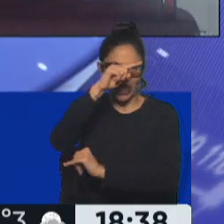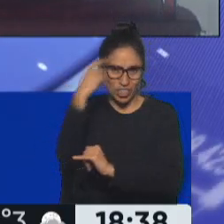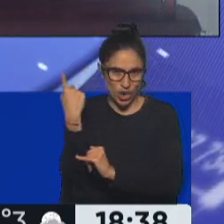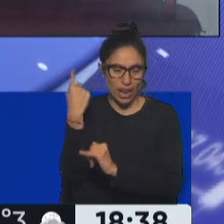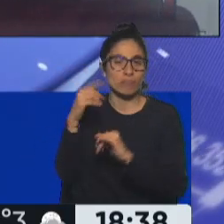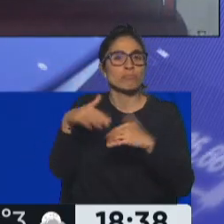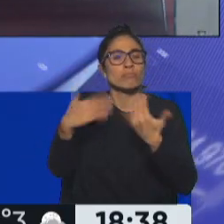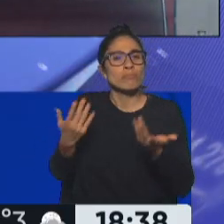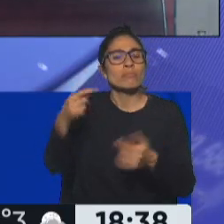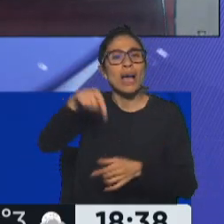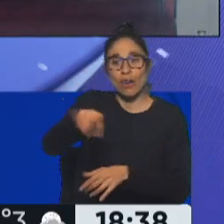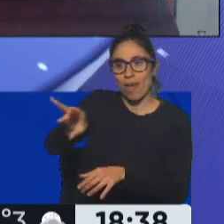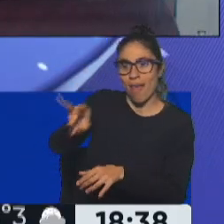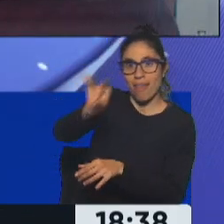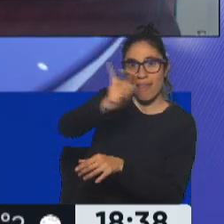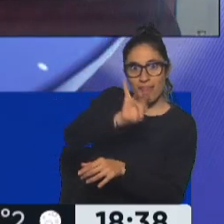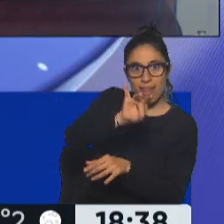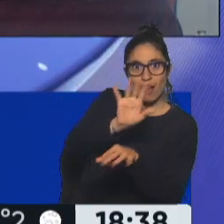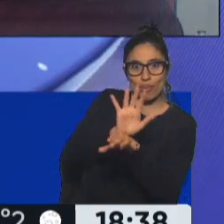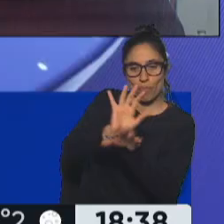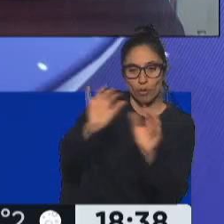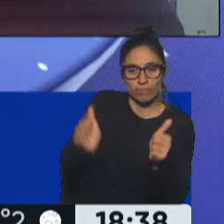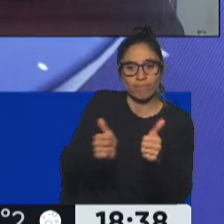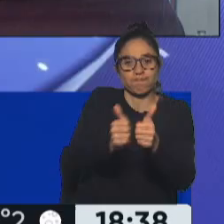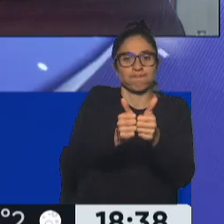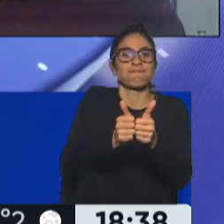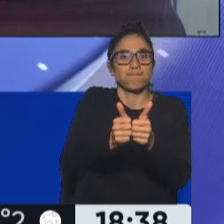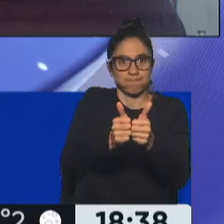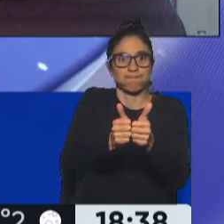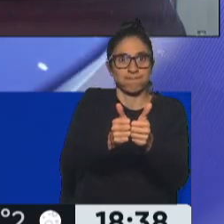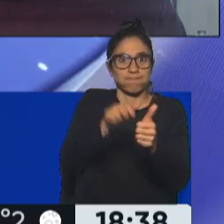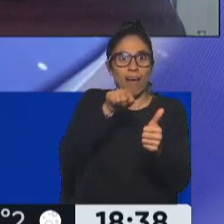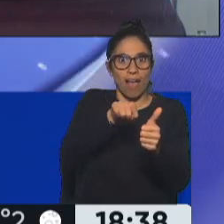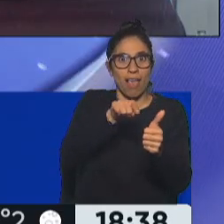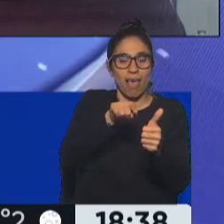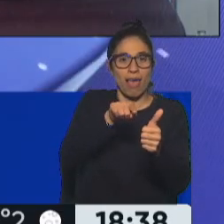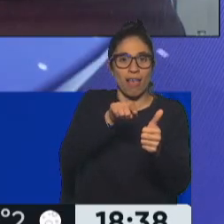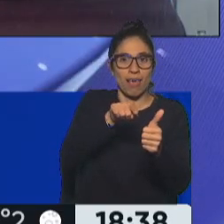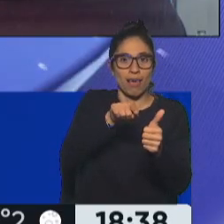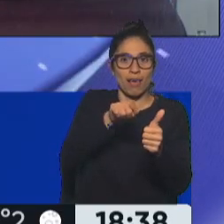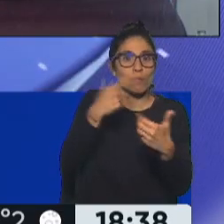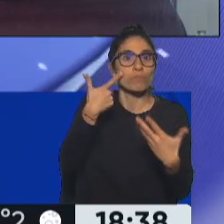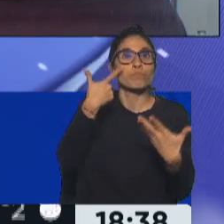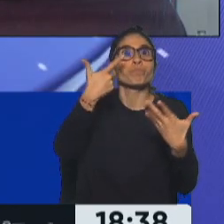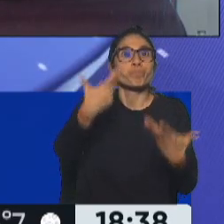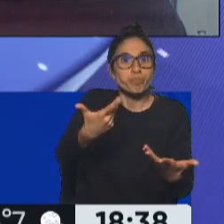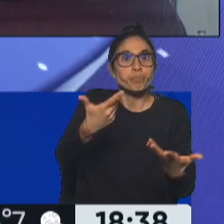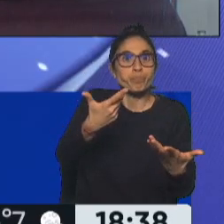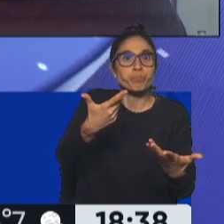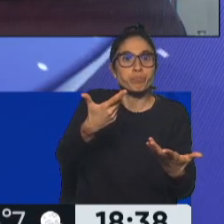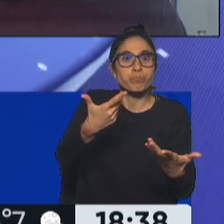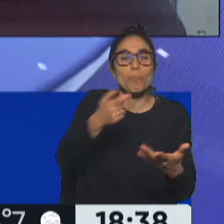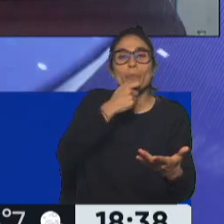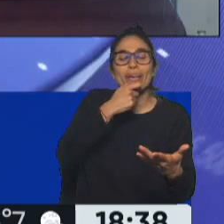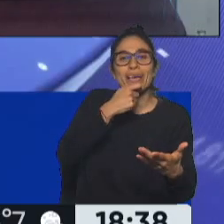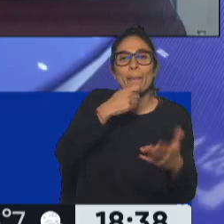para tratar de perforar electorados que hasta ese momento eran reacios, sobre todo de